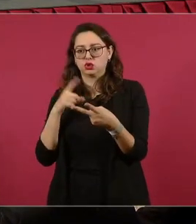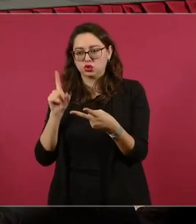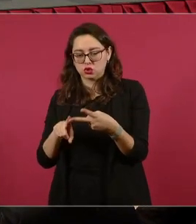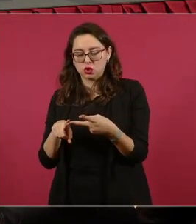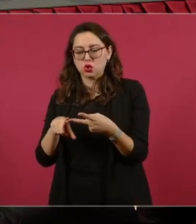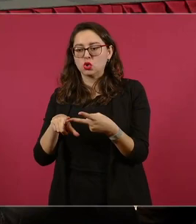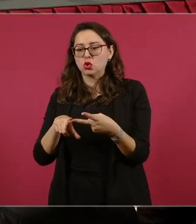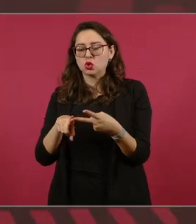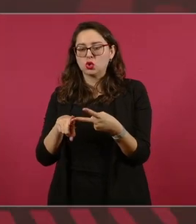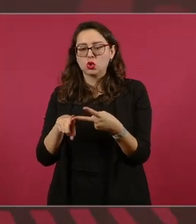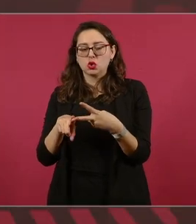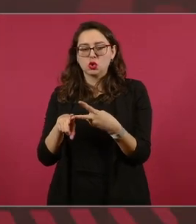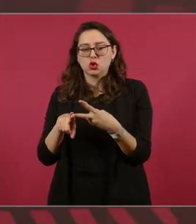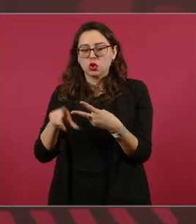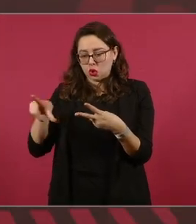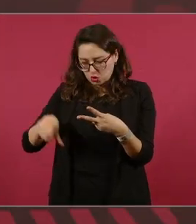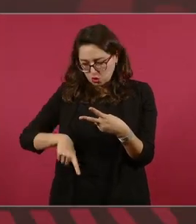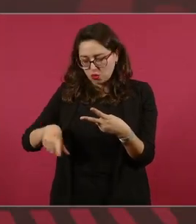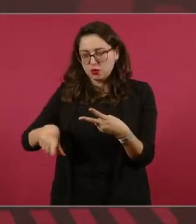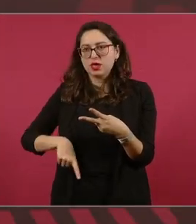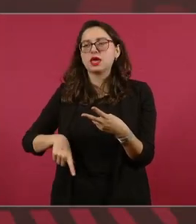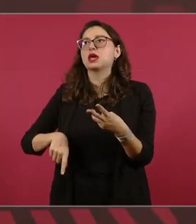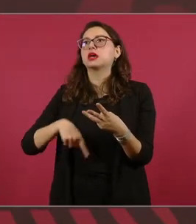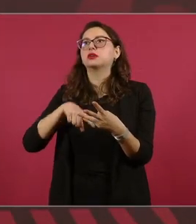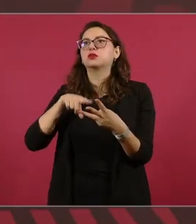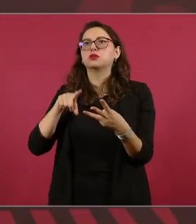trabajadores del gobierno,